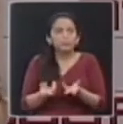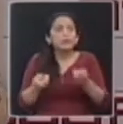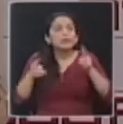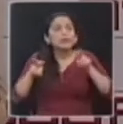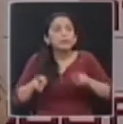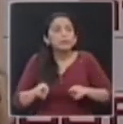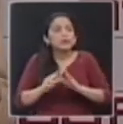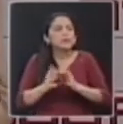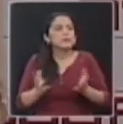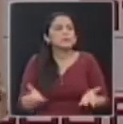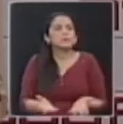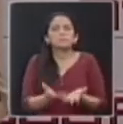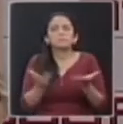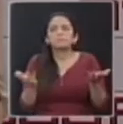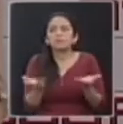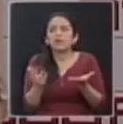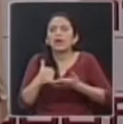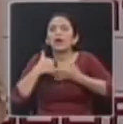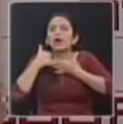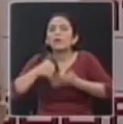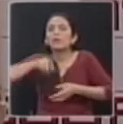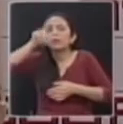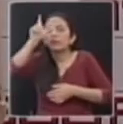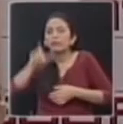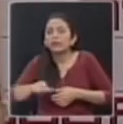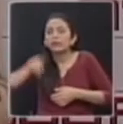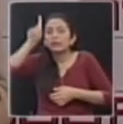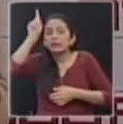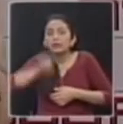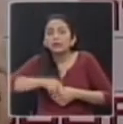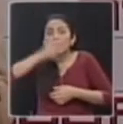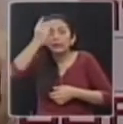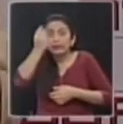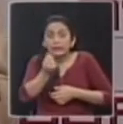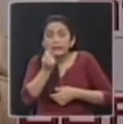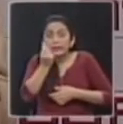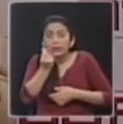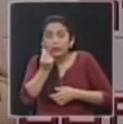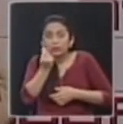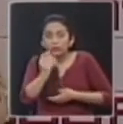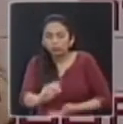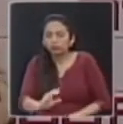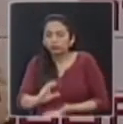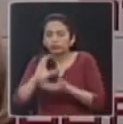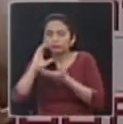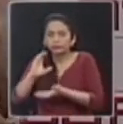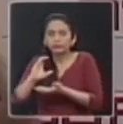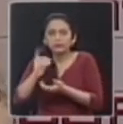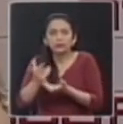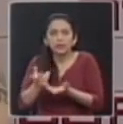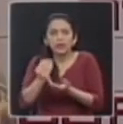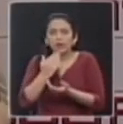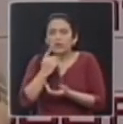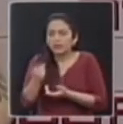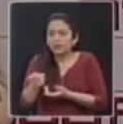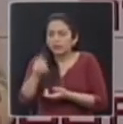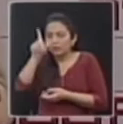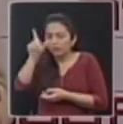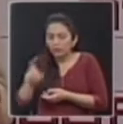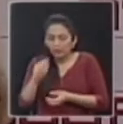trata de cómo conseguir el capital ángel, ¿no es cierto? Cómo debo presentar mi proyecto para que los